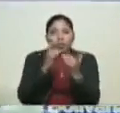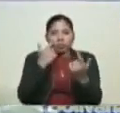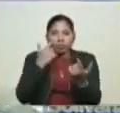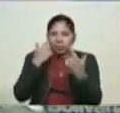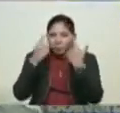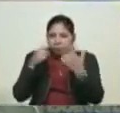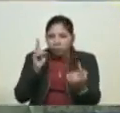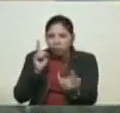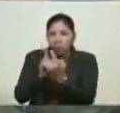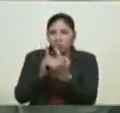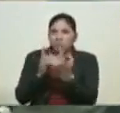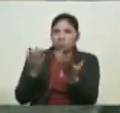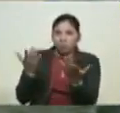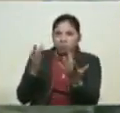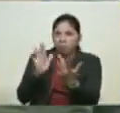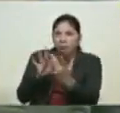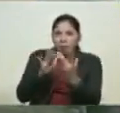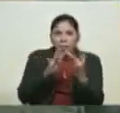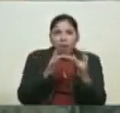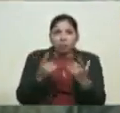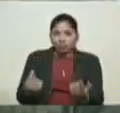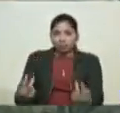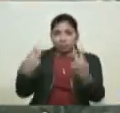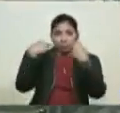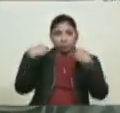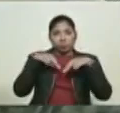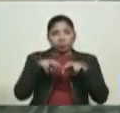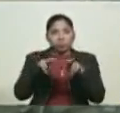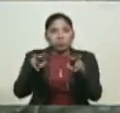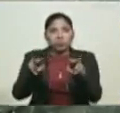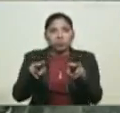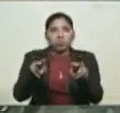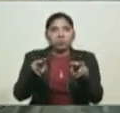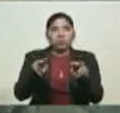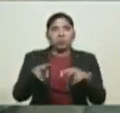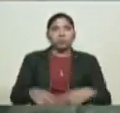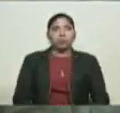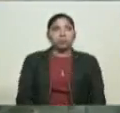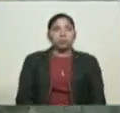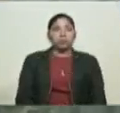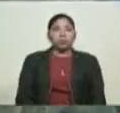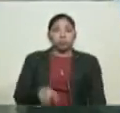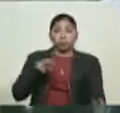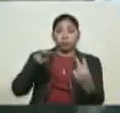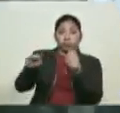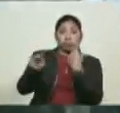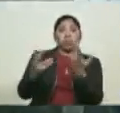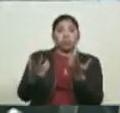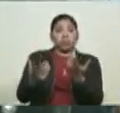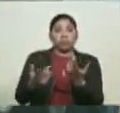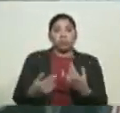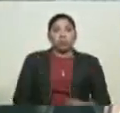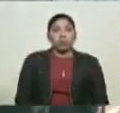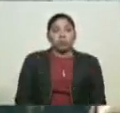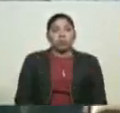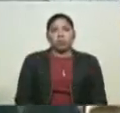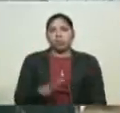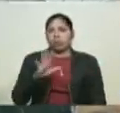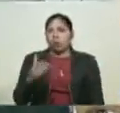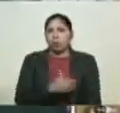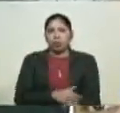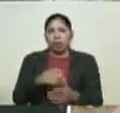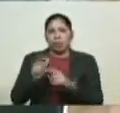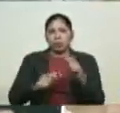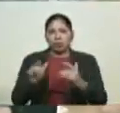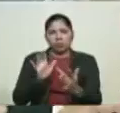con mi cuerpo, los vi, ellos me vieron. Y bueno, hice más de 30 eventos